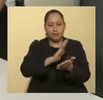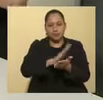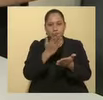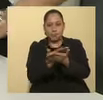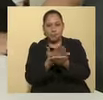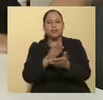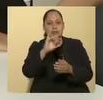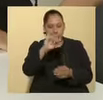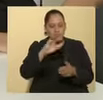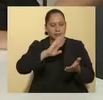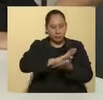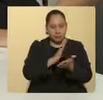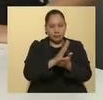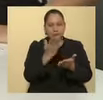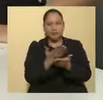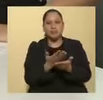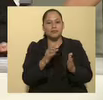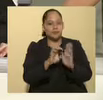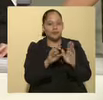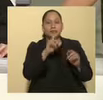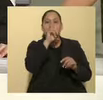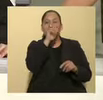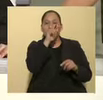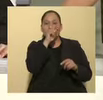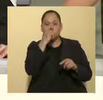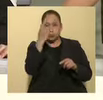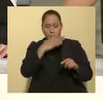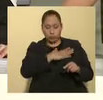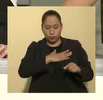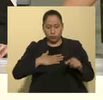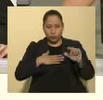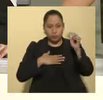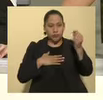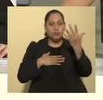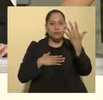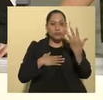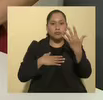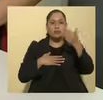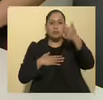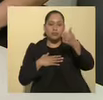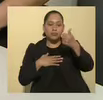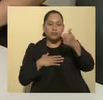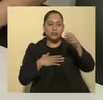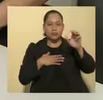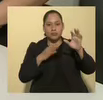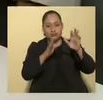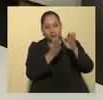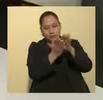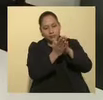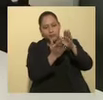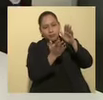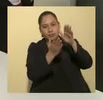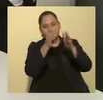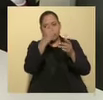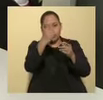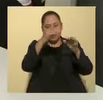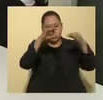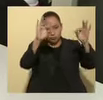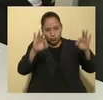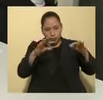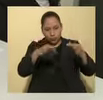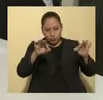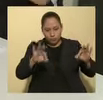a dar aplanadas. Excelente. Hazte cuenta, de una pechuga nos pueden salir 5 o 6 bisteces de pollo. O sea, ya que la son pechuguita. Los persona, ¿no?